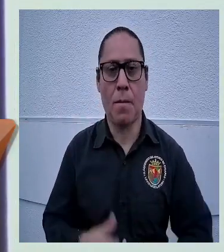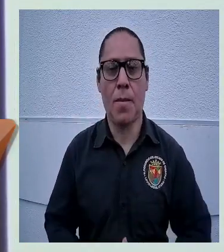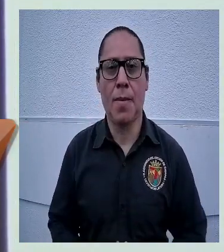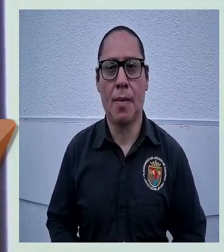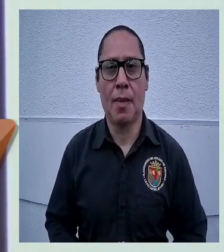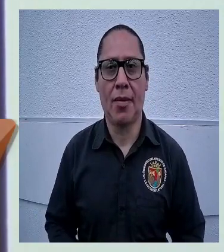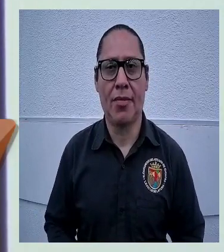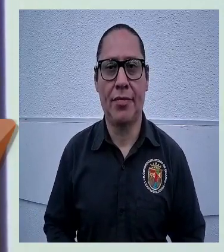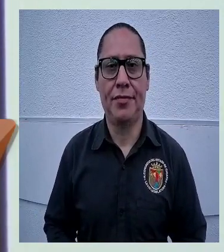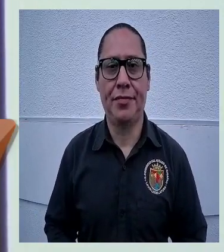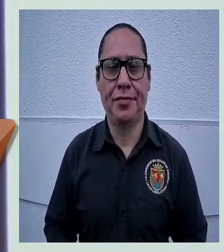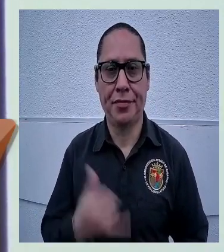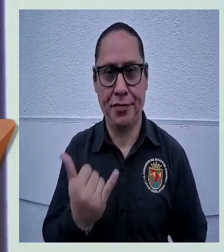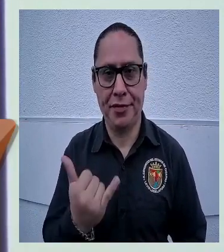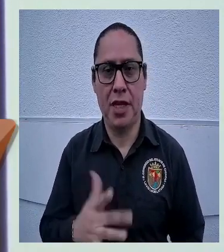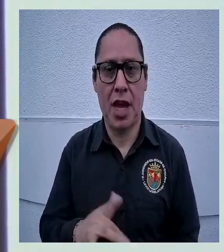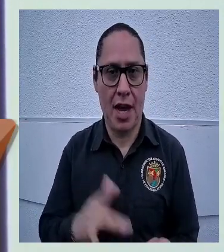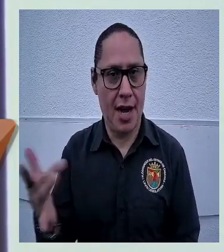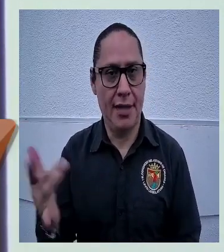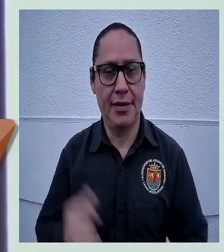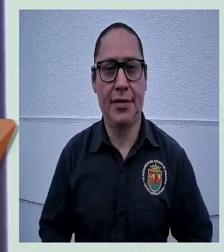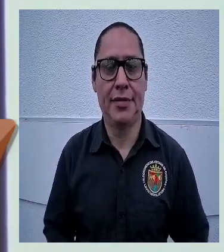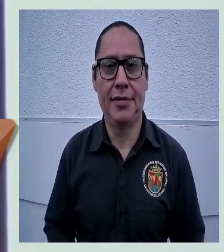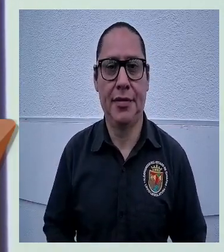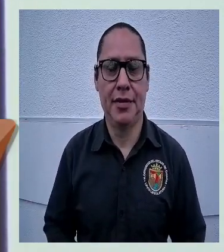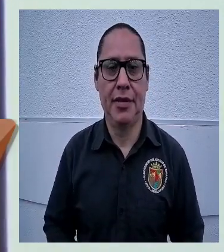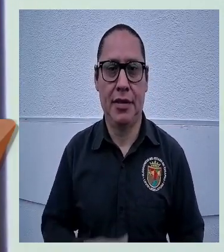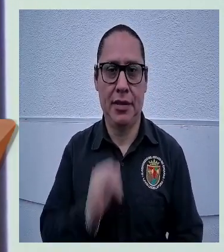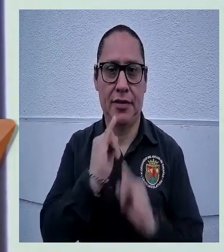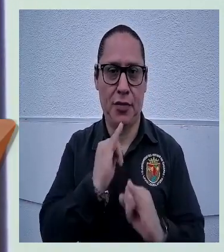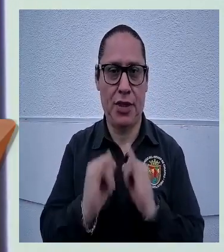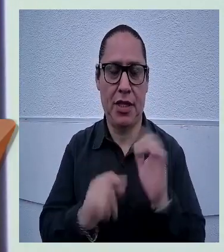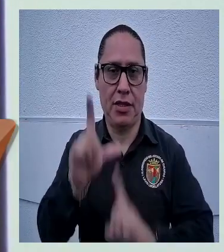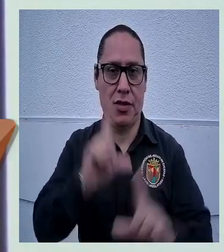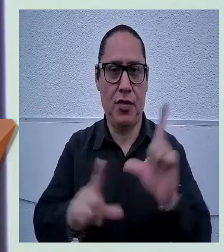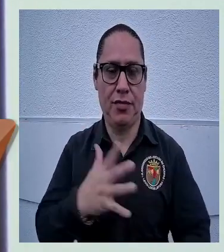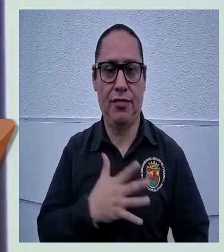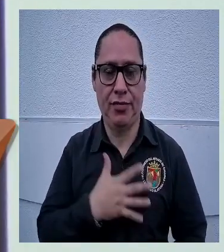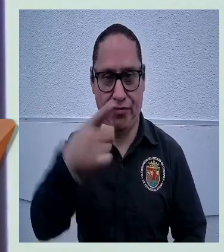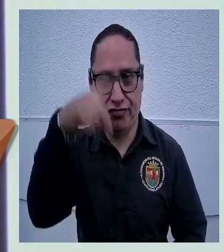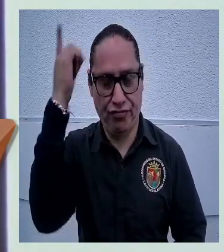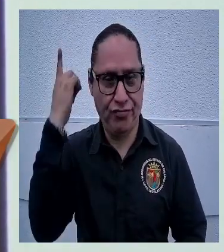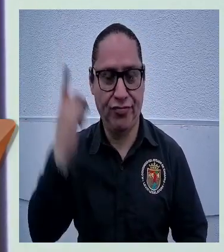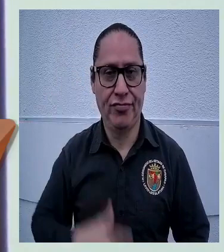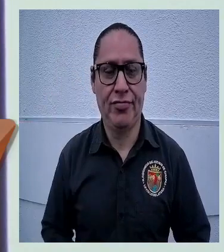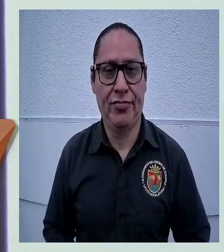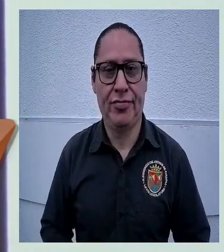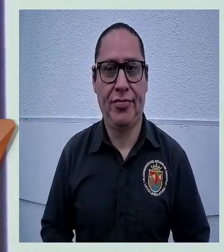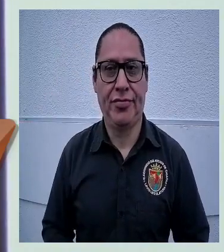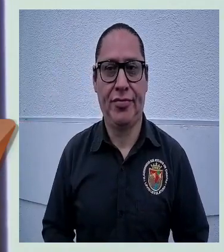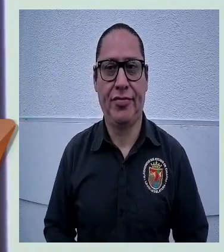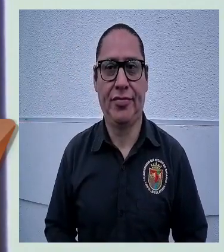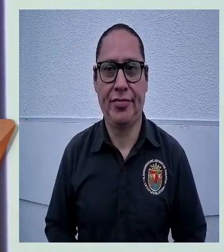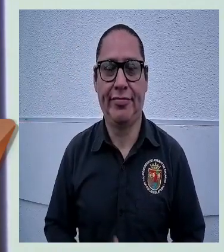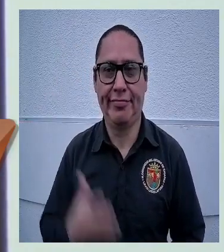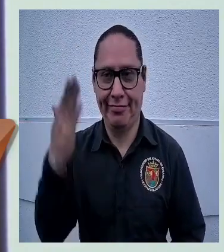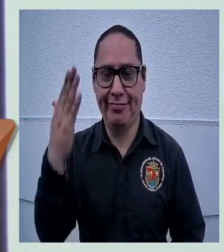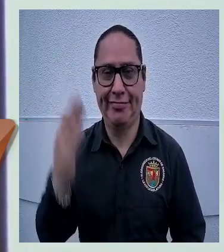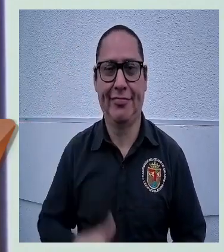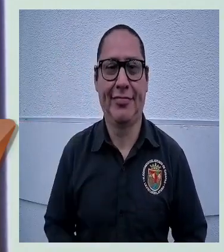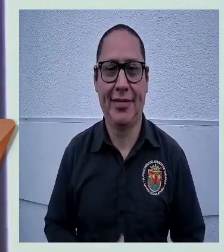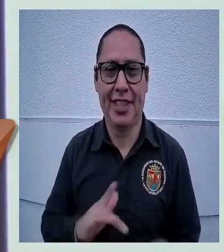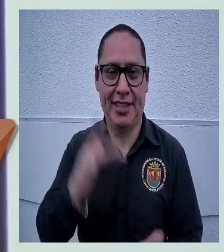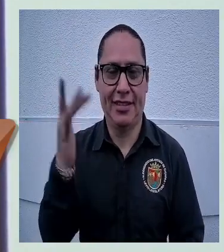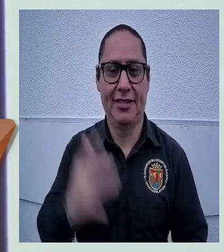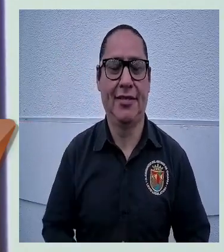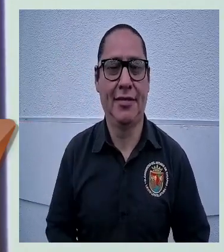presentes y también un agradecimiento a nuestro interprete de lengua de señas Daniel Vázquez